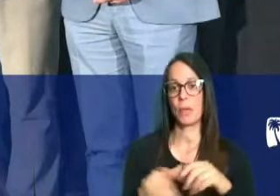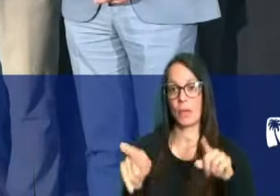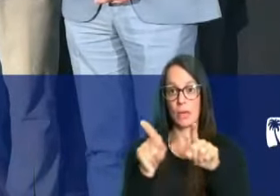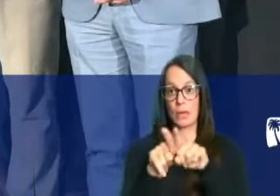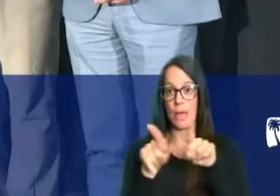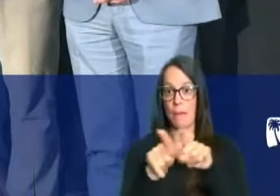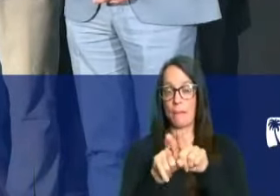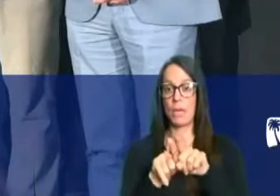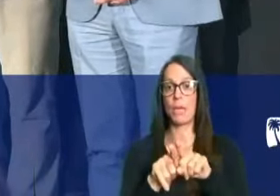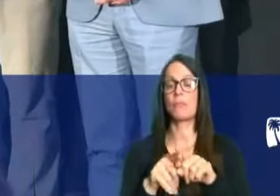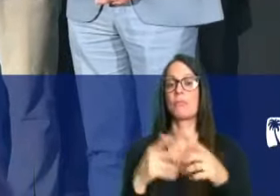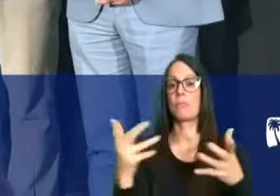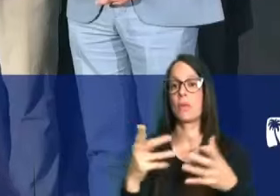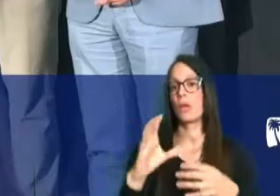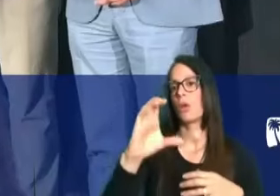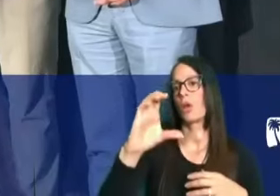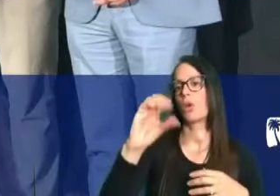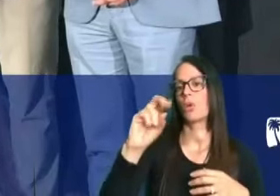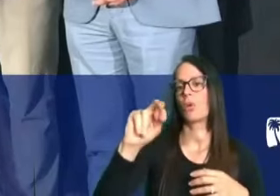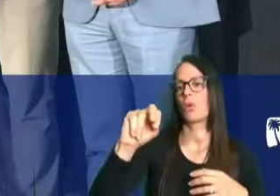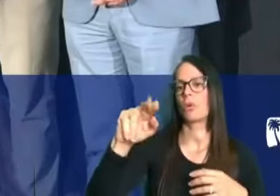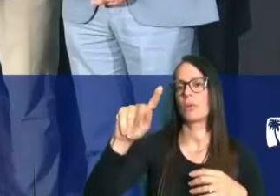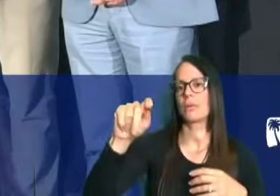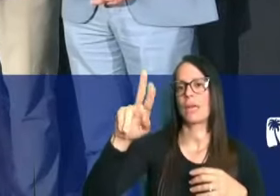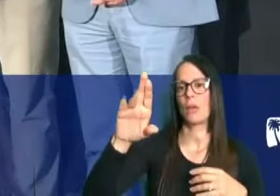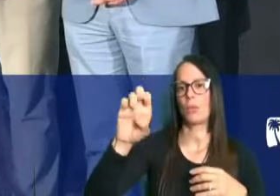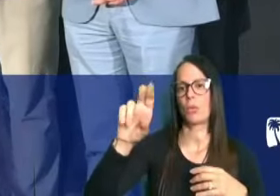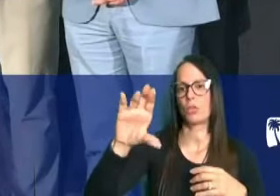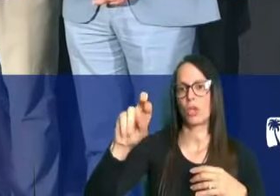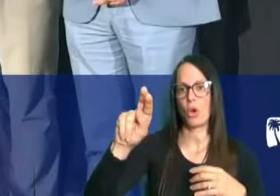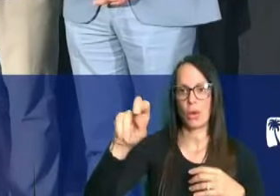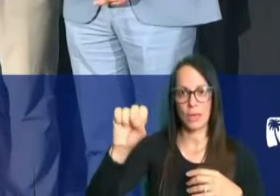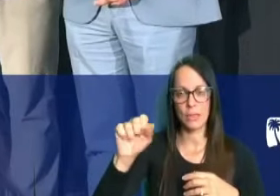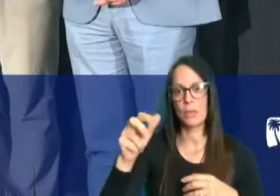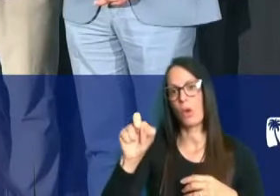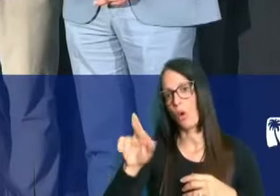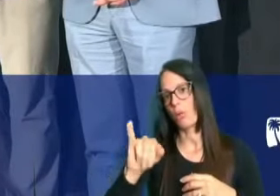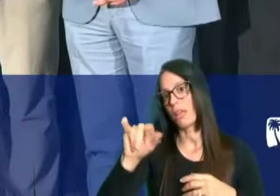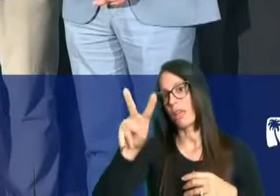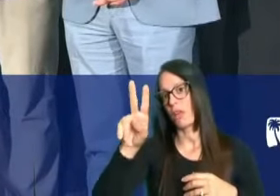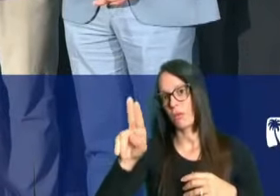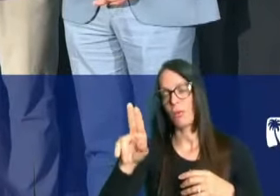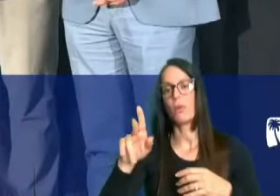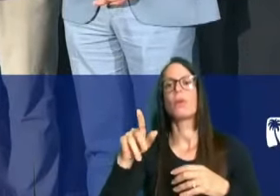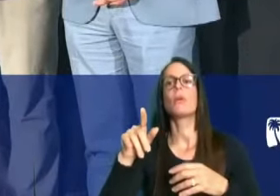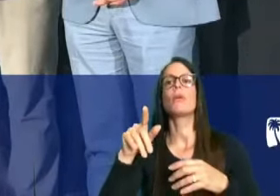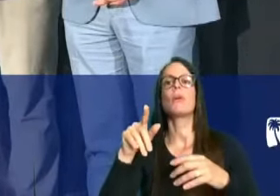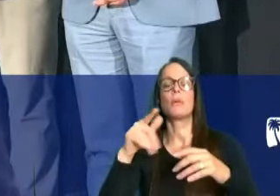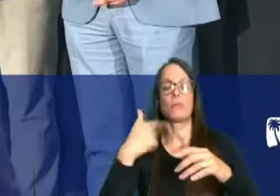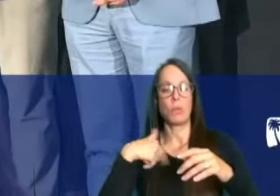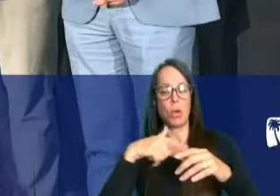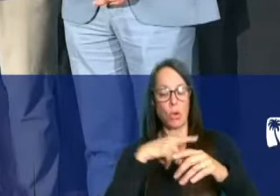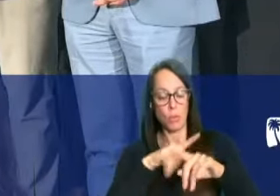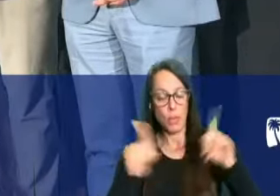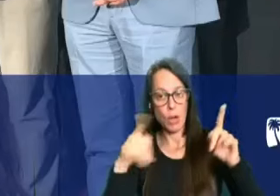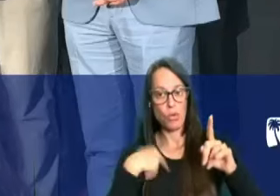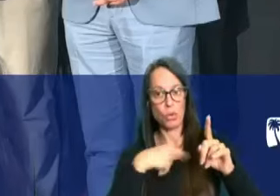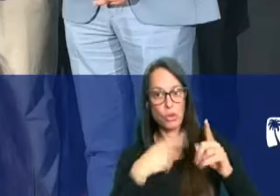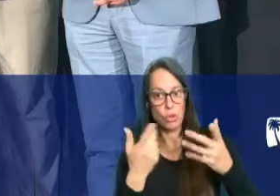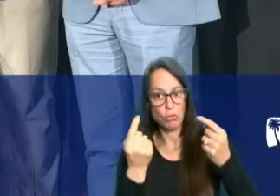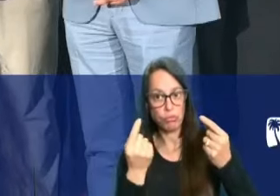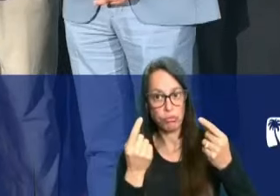contributiva que es un elemento importante pero la la estrategia para lidiar con la corrupción eh va aa